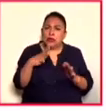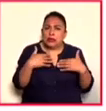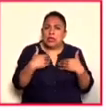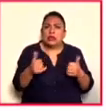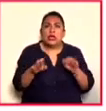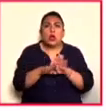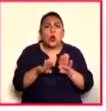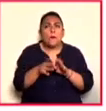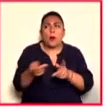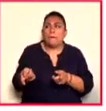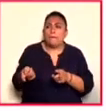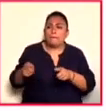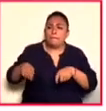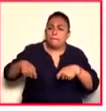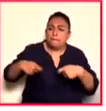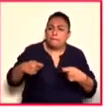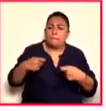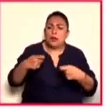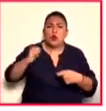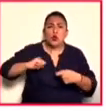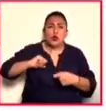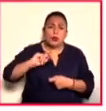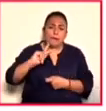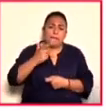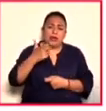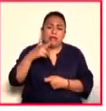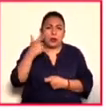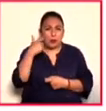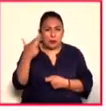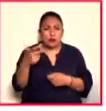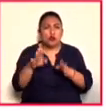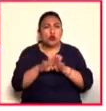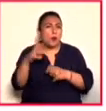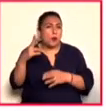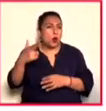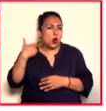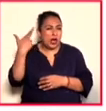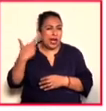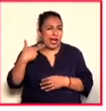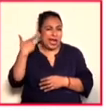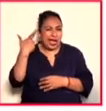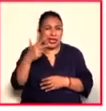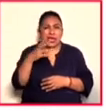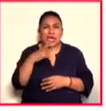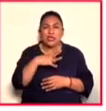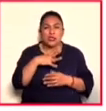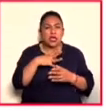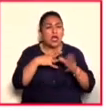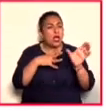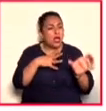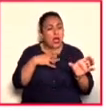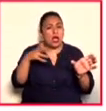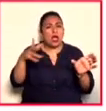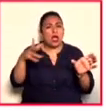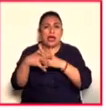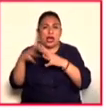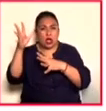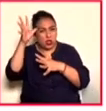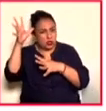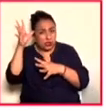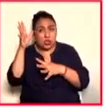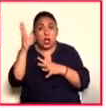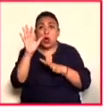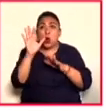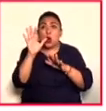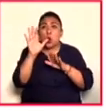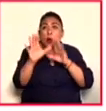lo que es el legado prehispánico. Se ve con la nobleza con la que están tratados los guerreros aztecas, el cuidado que hay para identificarlos. Son